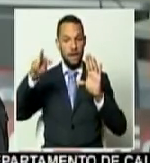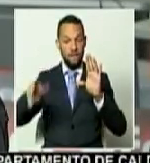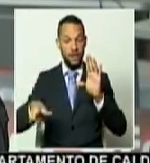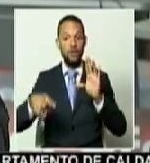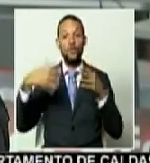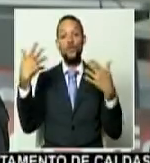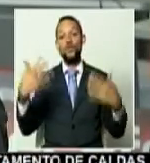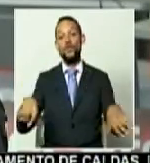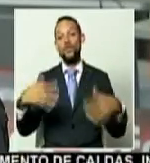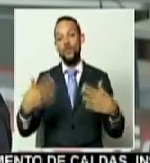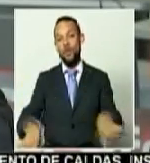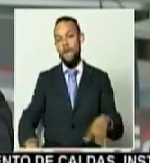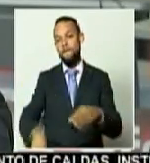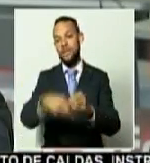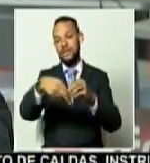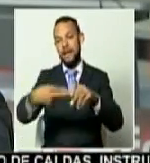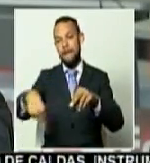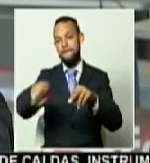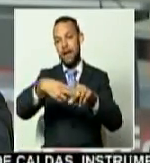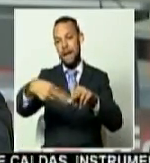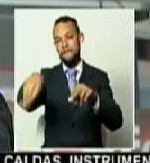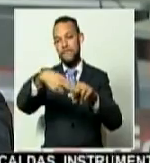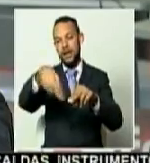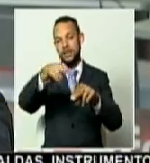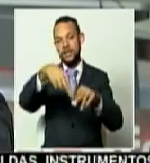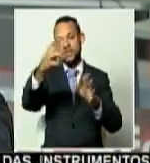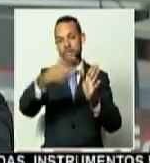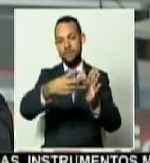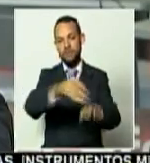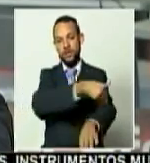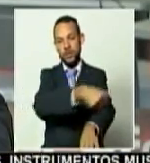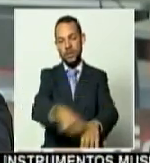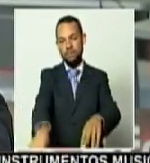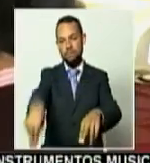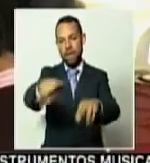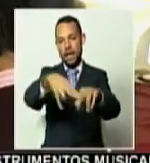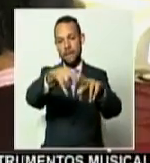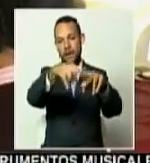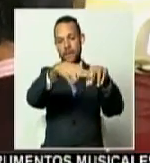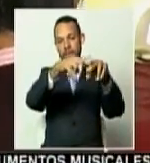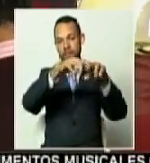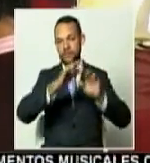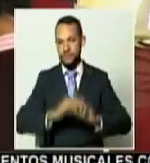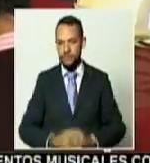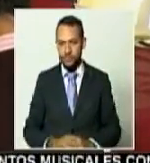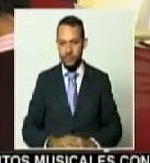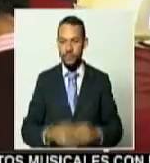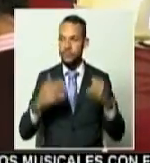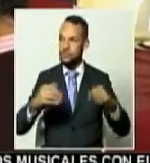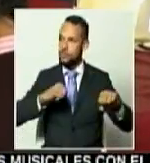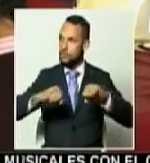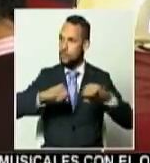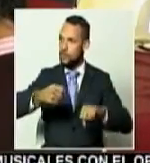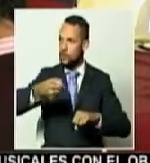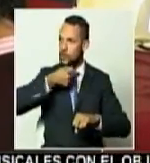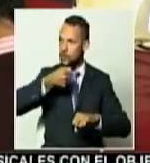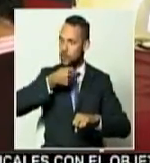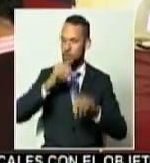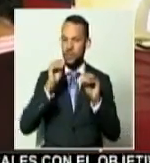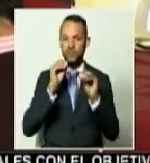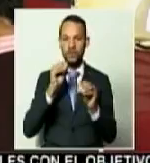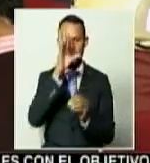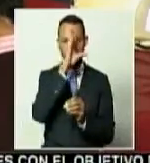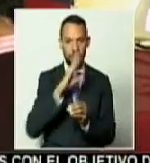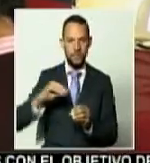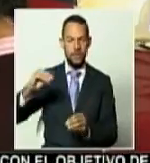3 mil millones de pesos más el presupuesto para el año 2017. Ante medios de comunicación del Quindío,